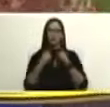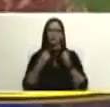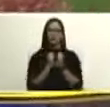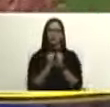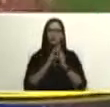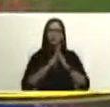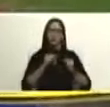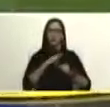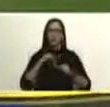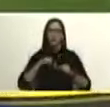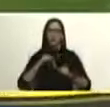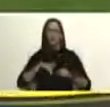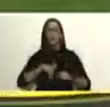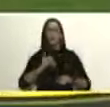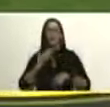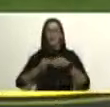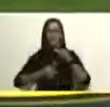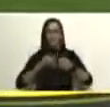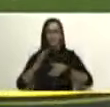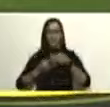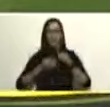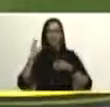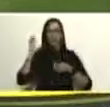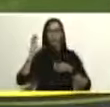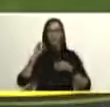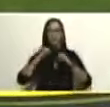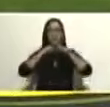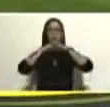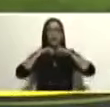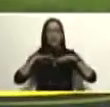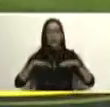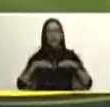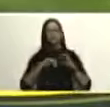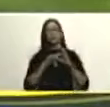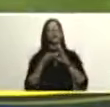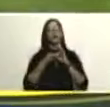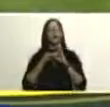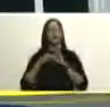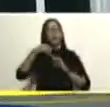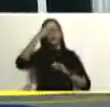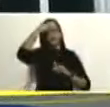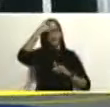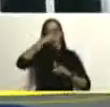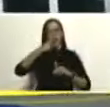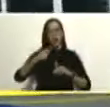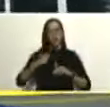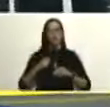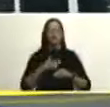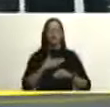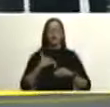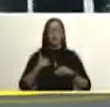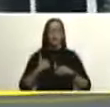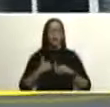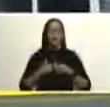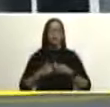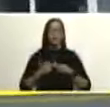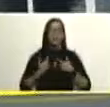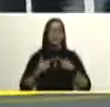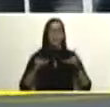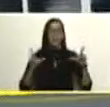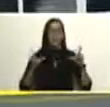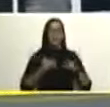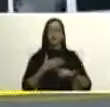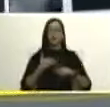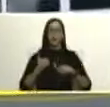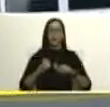nosotros, pueda explicarle al país el milagro de la unidad del pueblo, de un pueblo que cuando quiere ser libre, que cuando